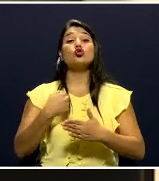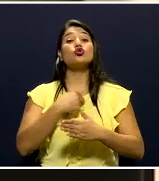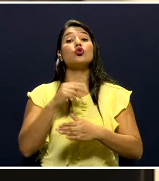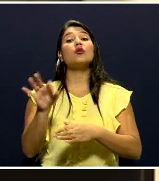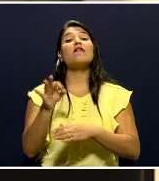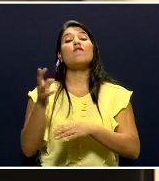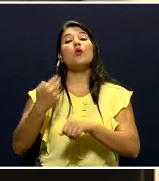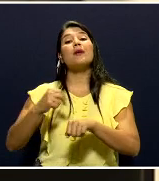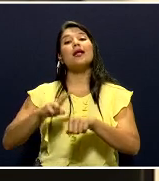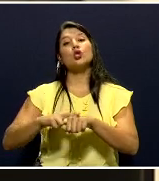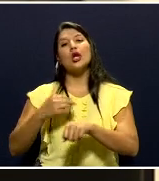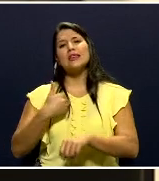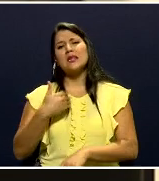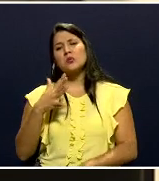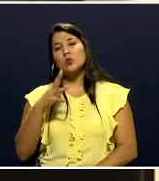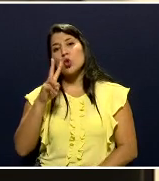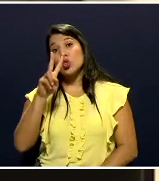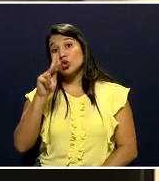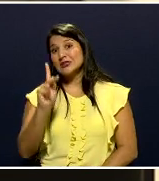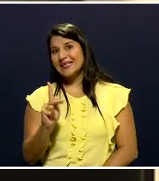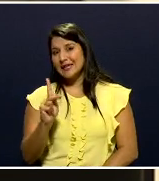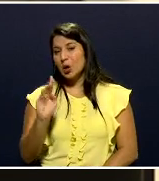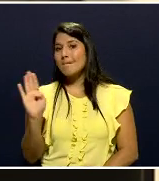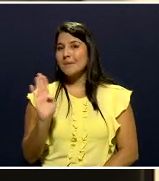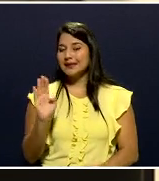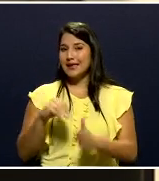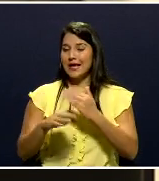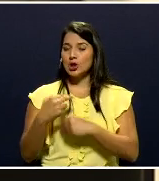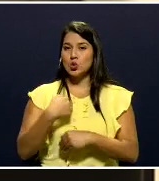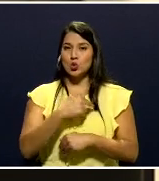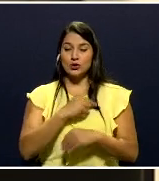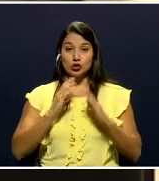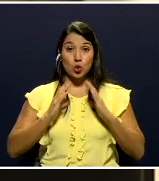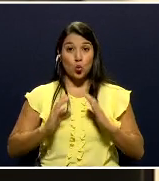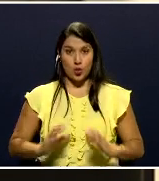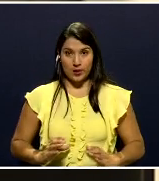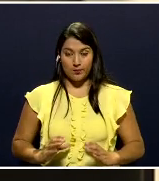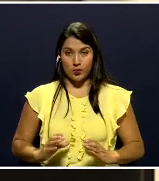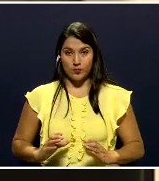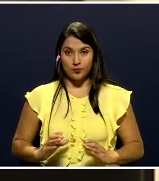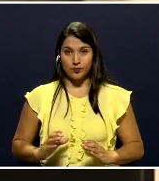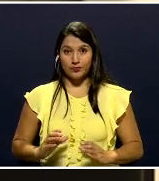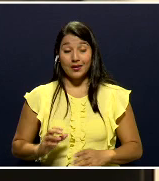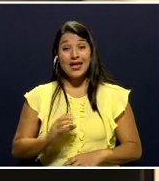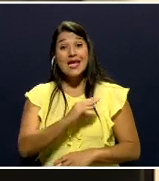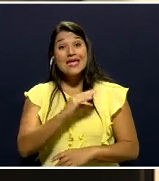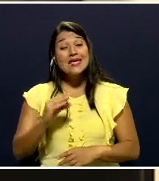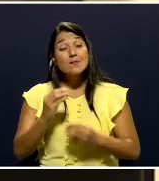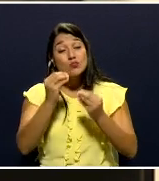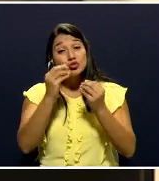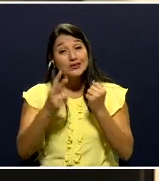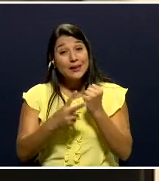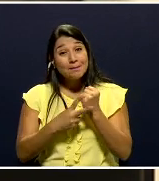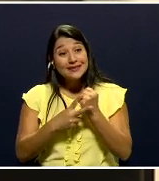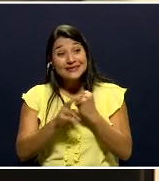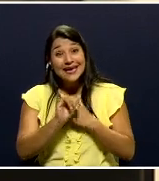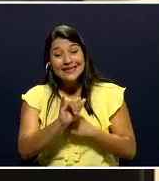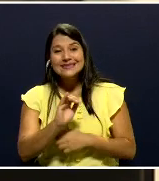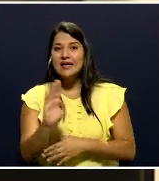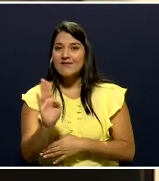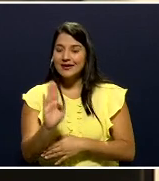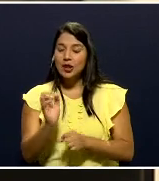tenemos aproximadamente 2 kilos de bacterias en nuestro cuerpo. Y muchas de esas bacterias muchas veces